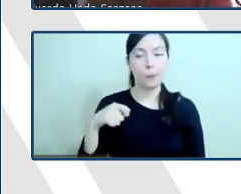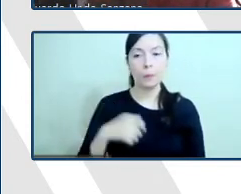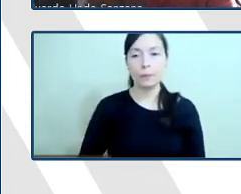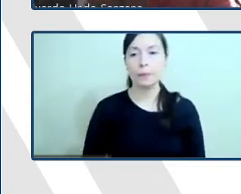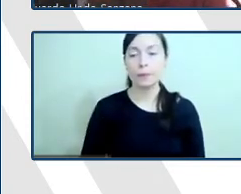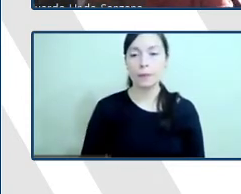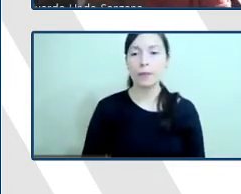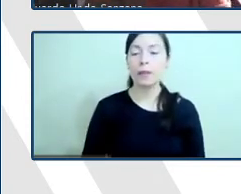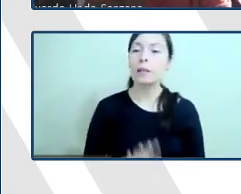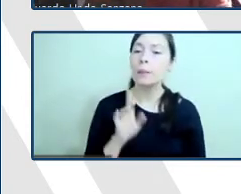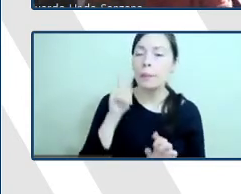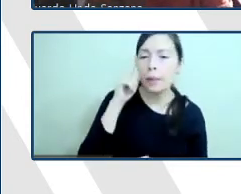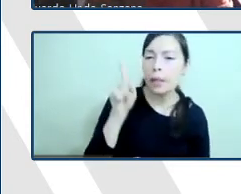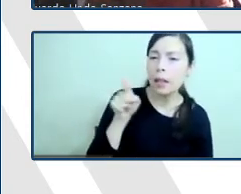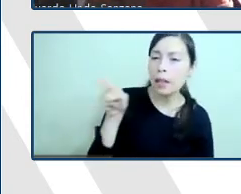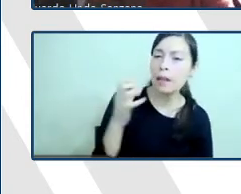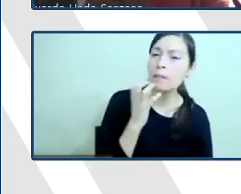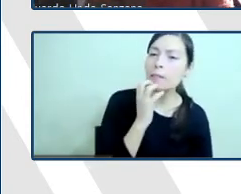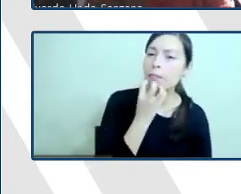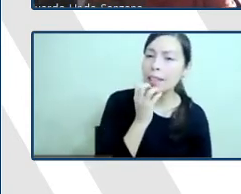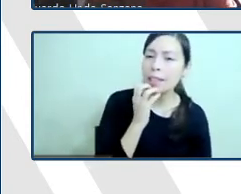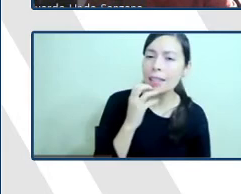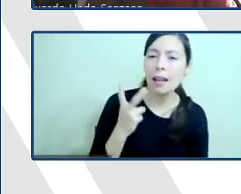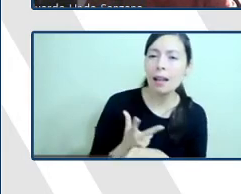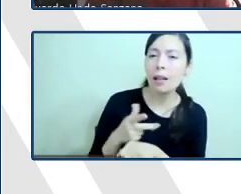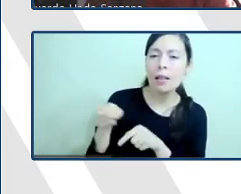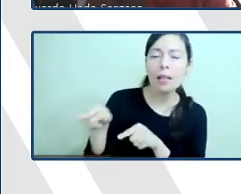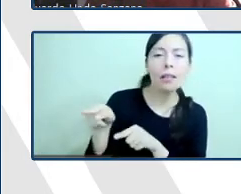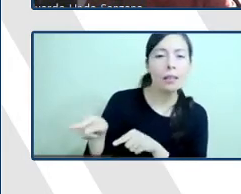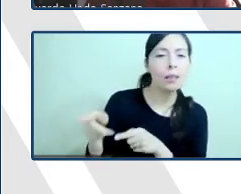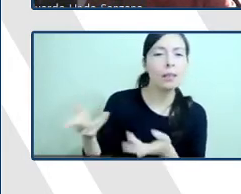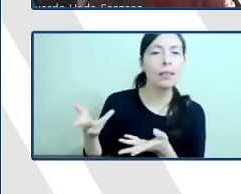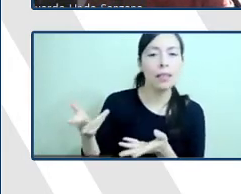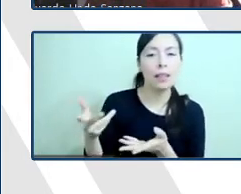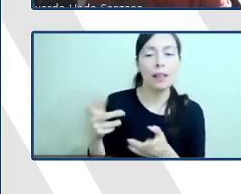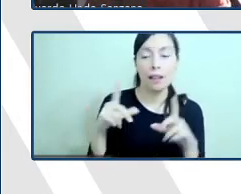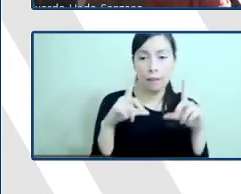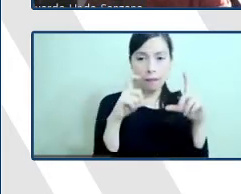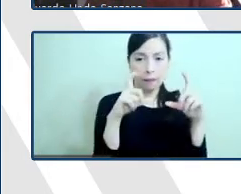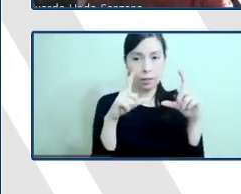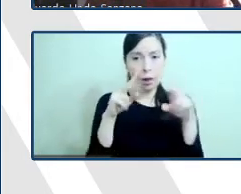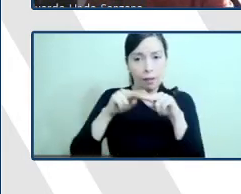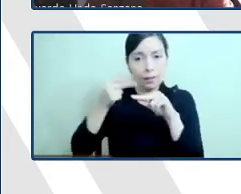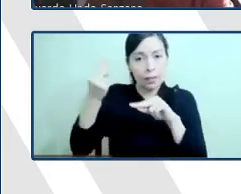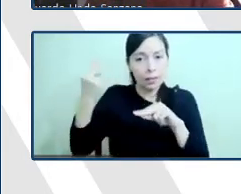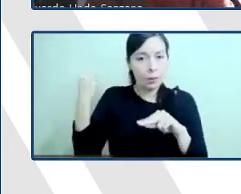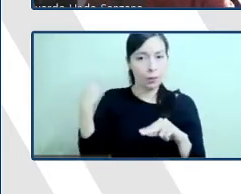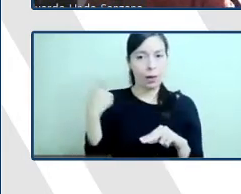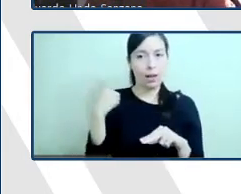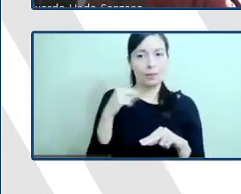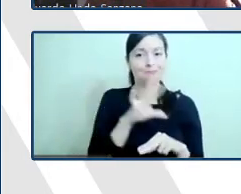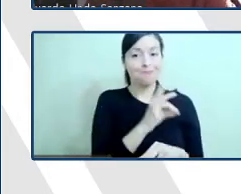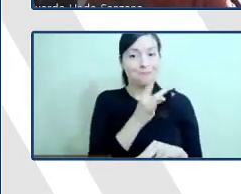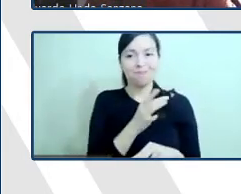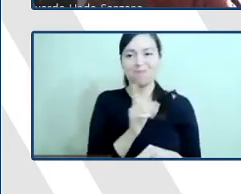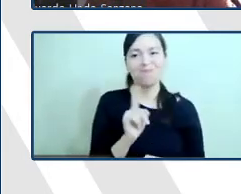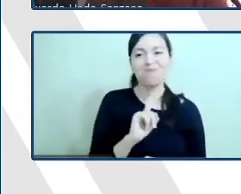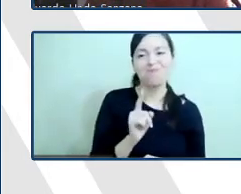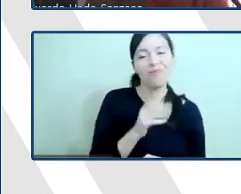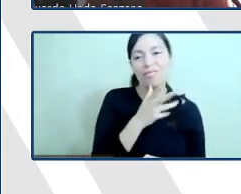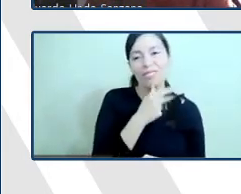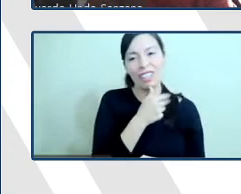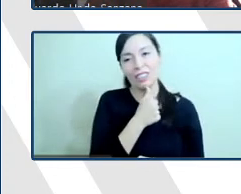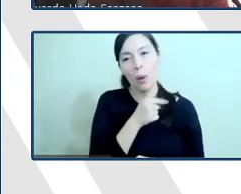quedó en Antofagasta? No he encontrado fotos tan antiguas, pero gracias a la magia de Google Earth y